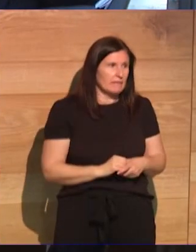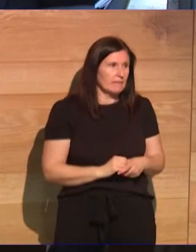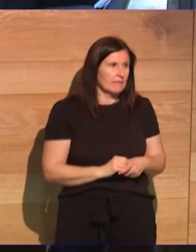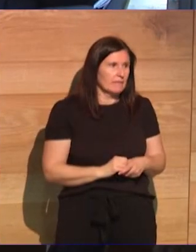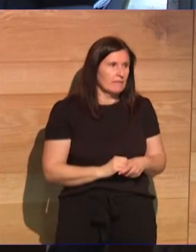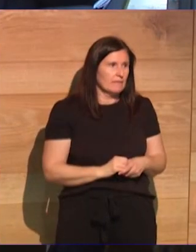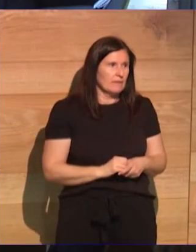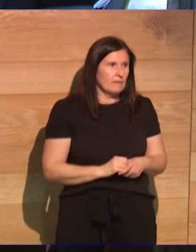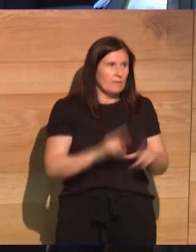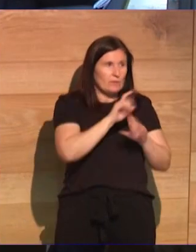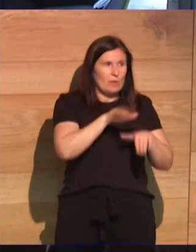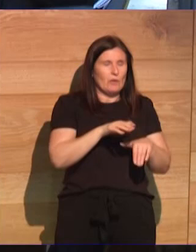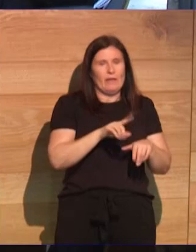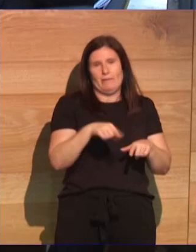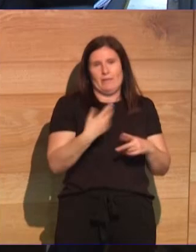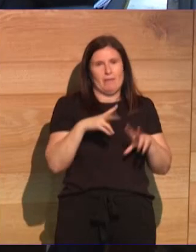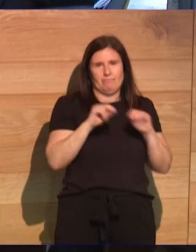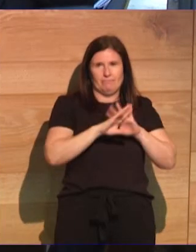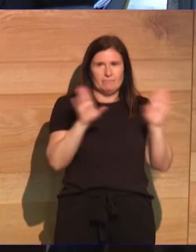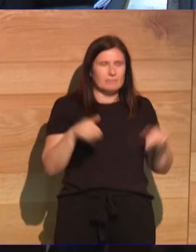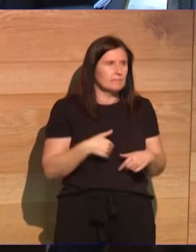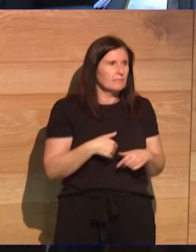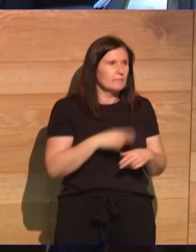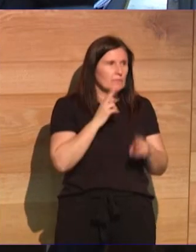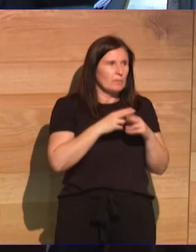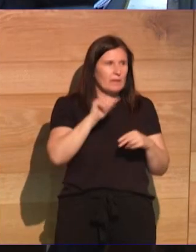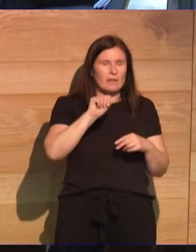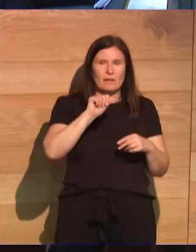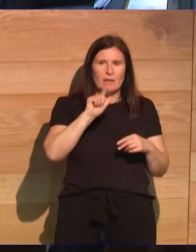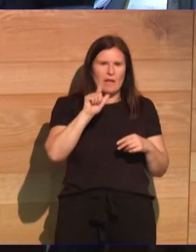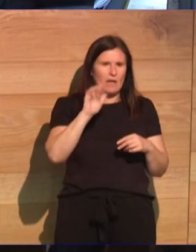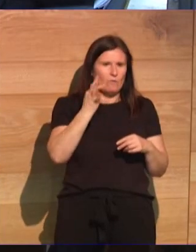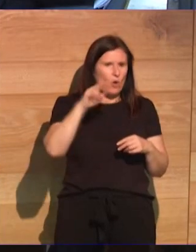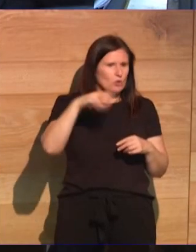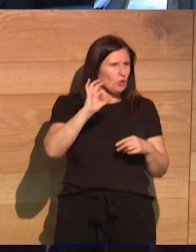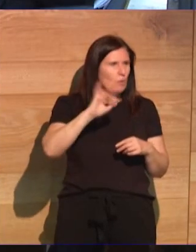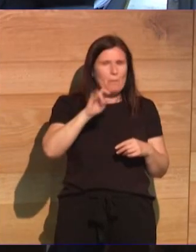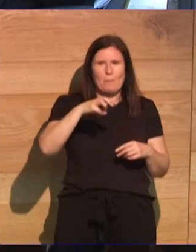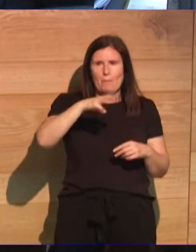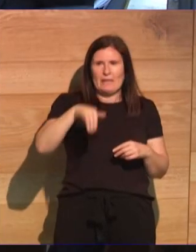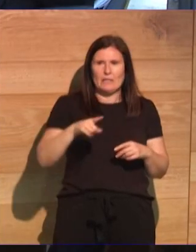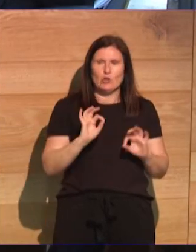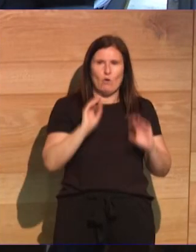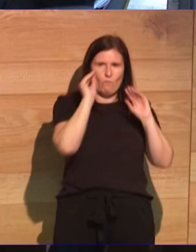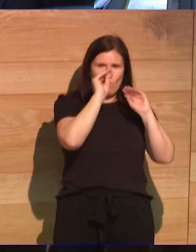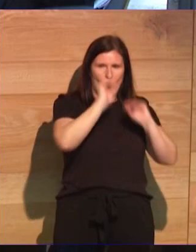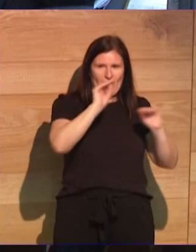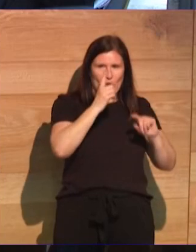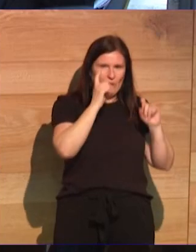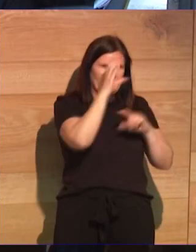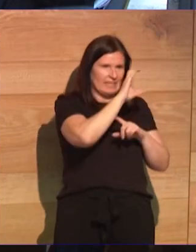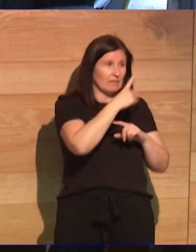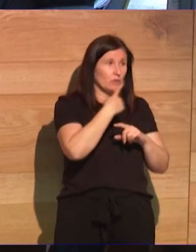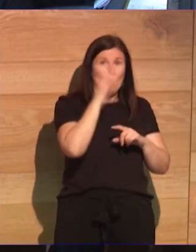ya nos despedimos. Sí, mi nombre es Alfonso Martínez, soy de formación científica. Voy a emitir una opinión